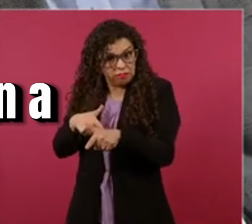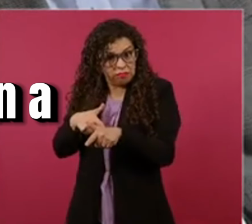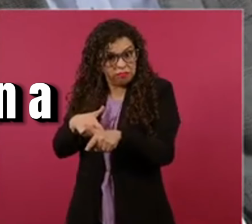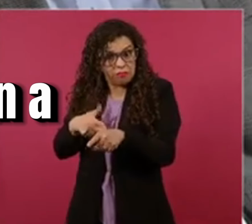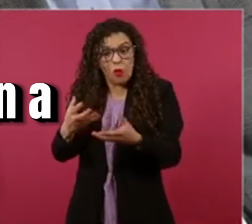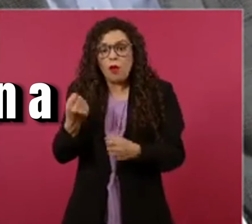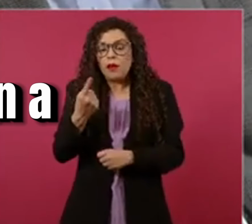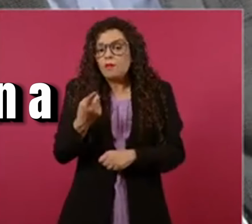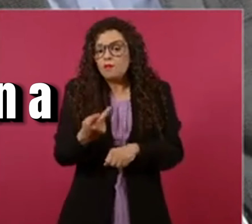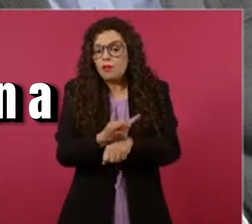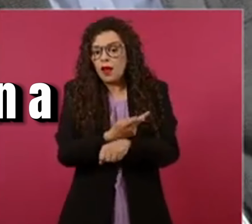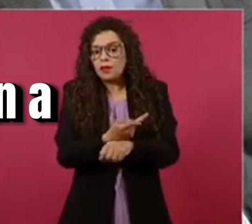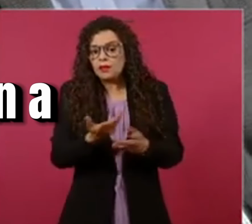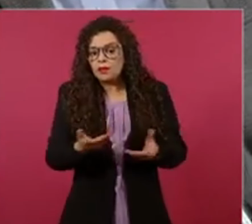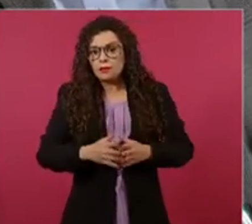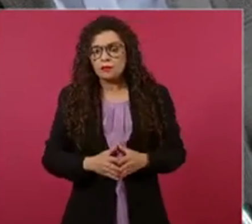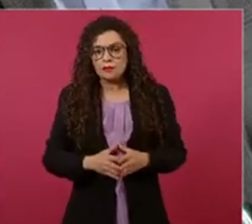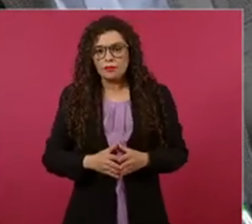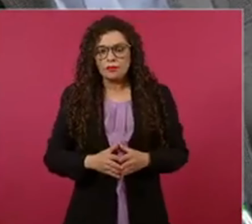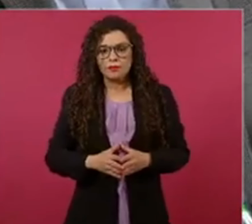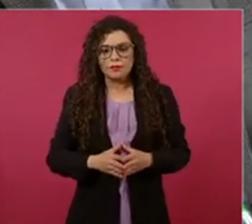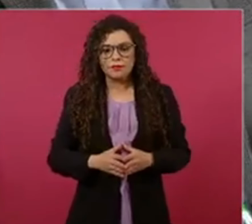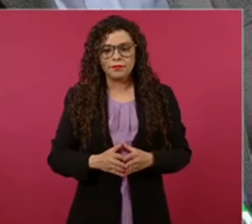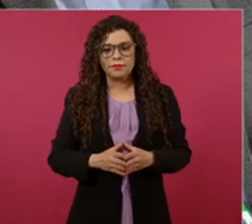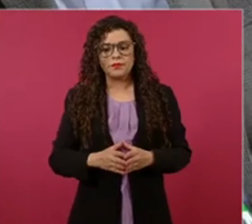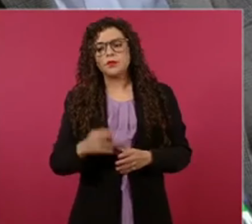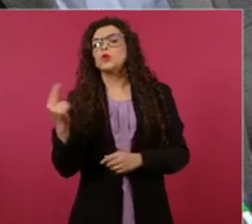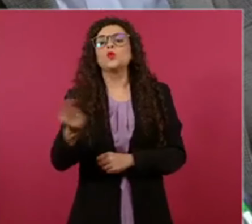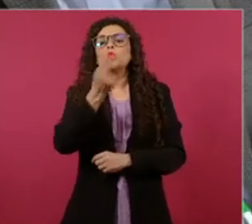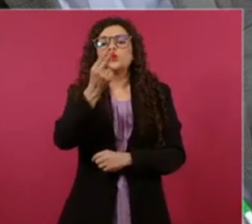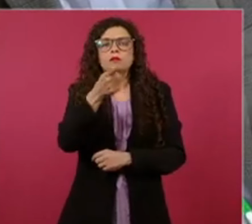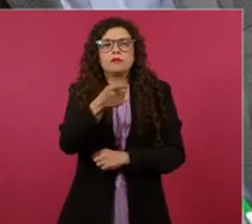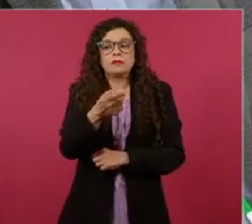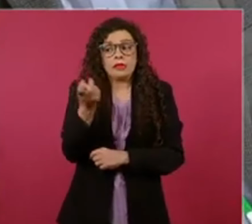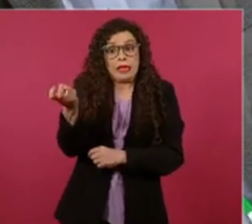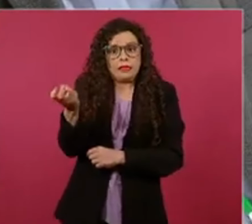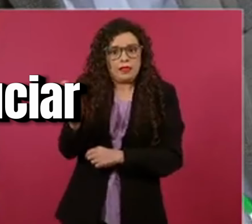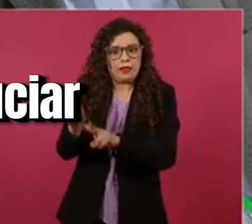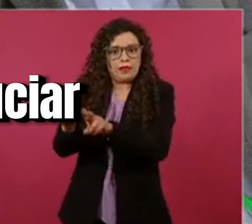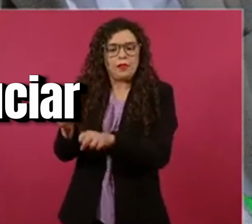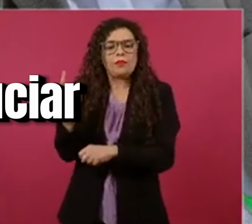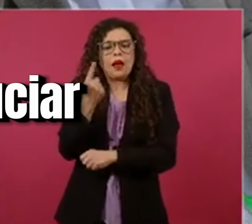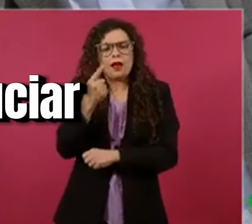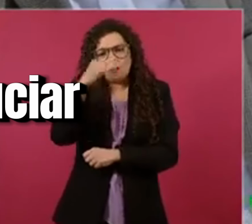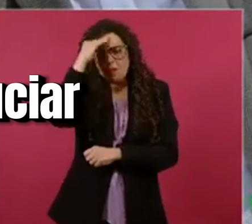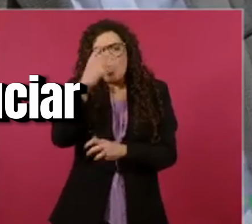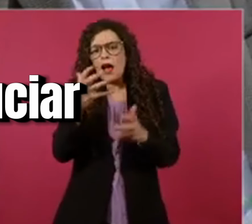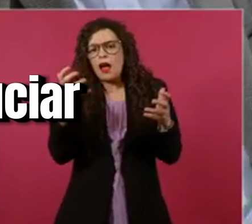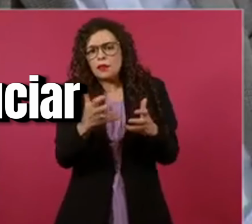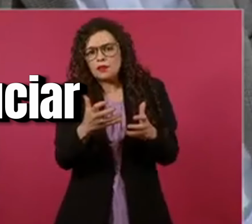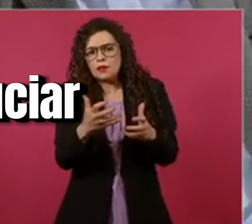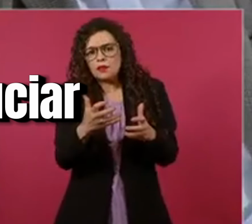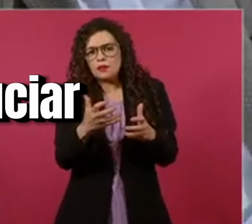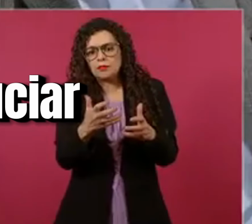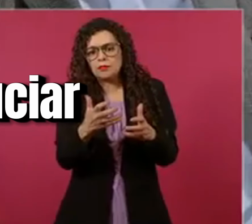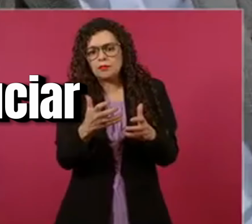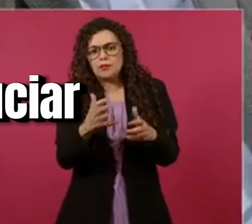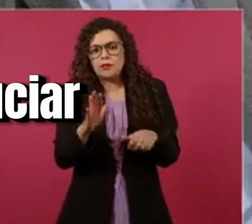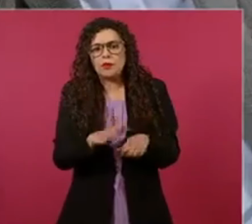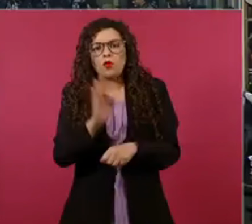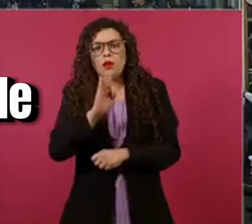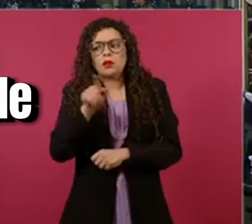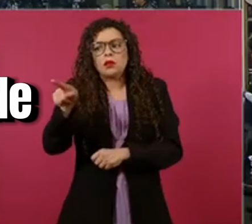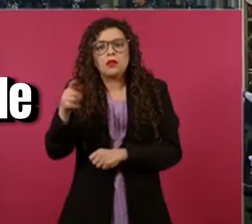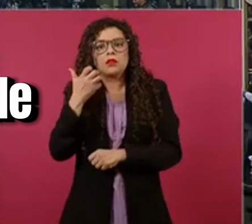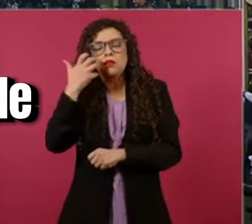precisamente, bueno, esta advertencia de que no van a dejar pasar nada. ¿Cómo ustedes van a trabajar precisamente para que ellos no quieran ensuciar o